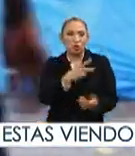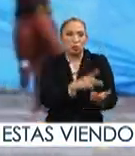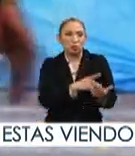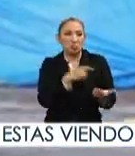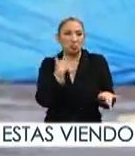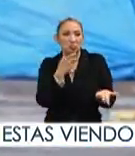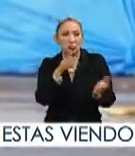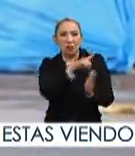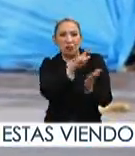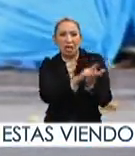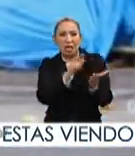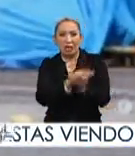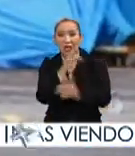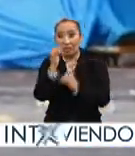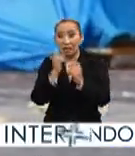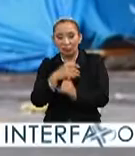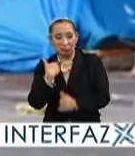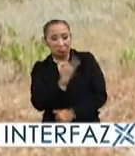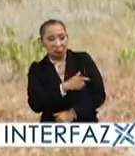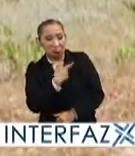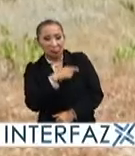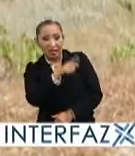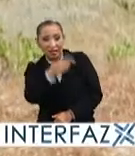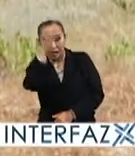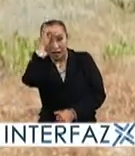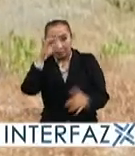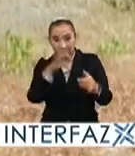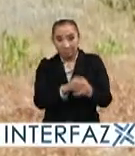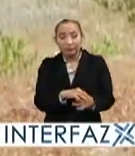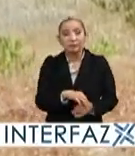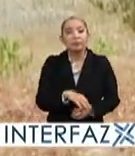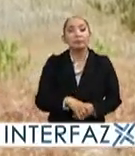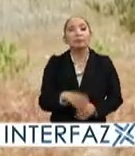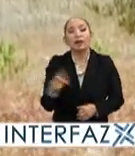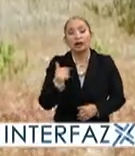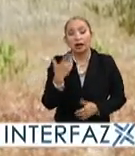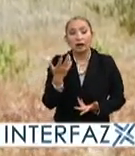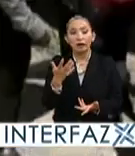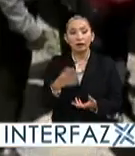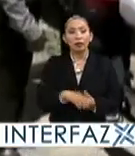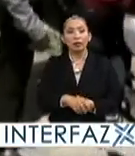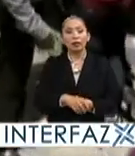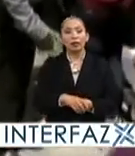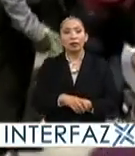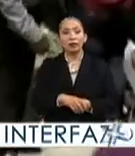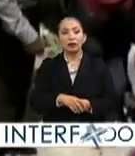muy criticadas a nivel internacional y prácticamente consensuadas, los han buscado